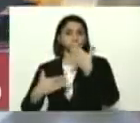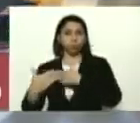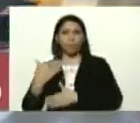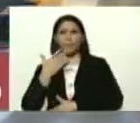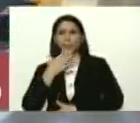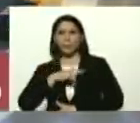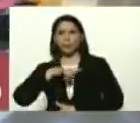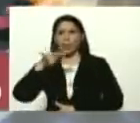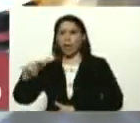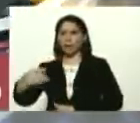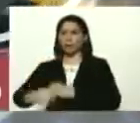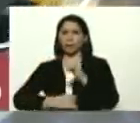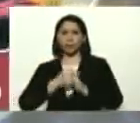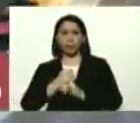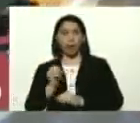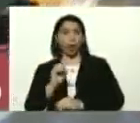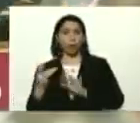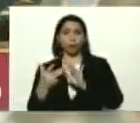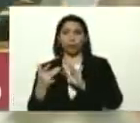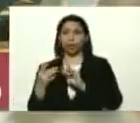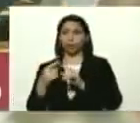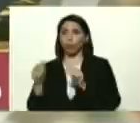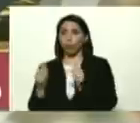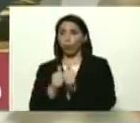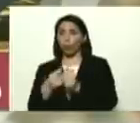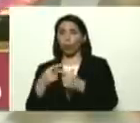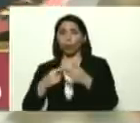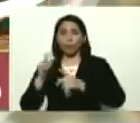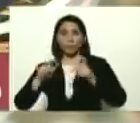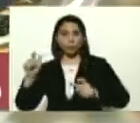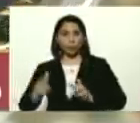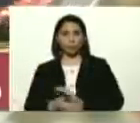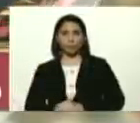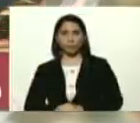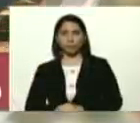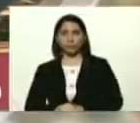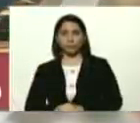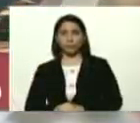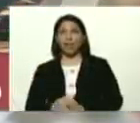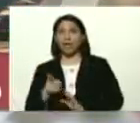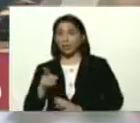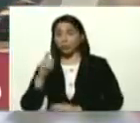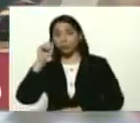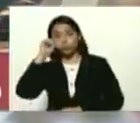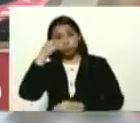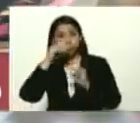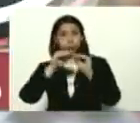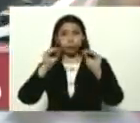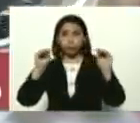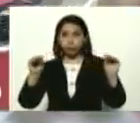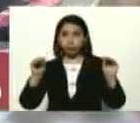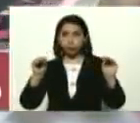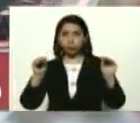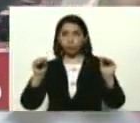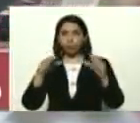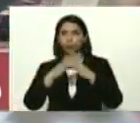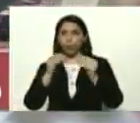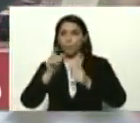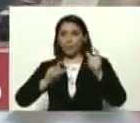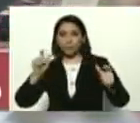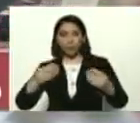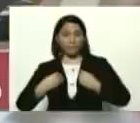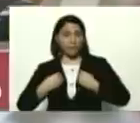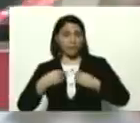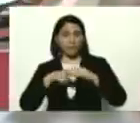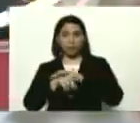viaje internacional o contacto con un caso positivo. Eso llama la reflexión a los habitantes de